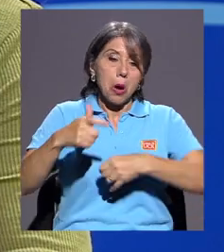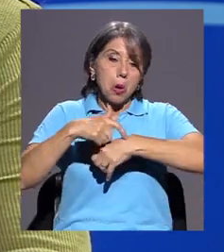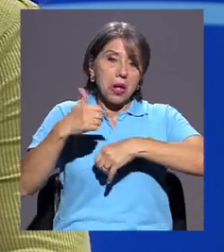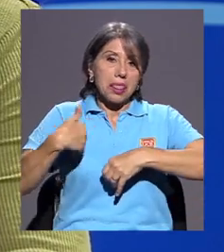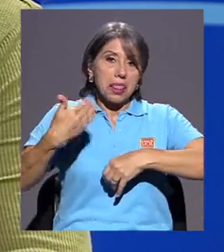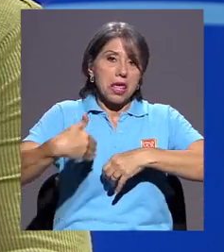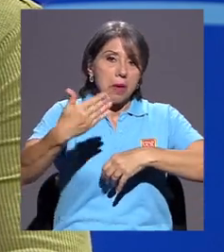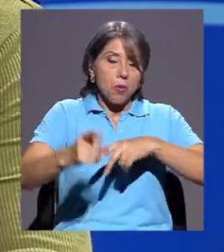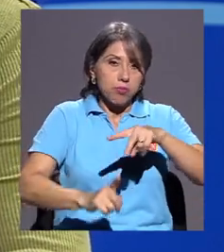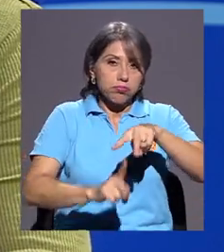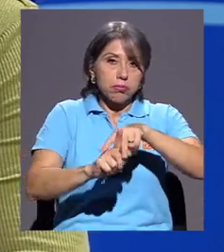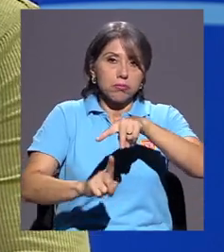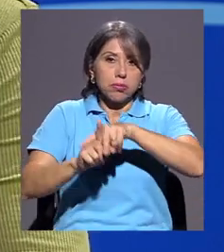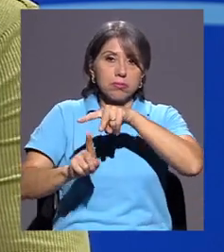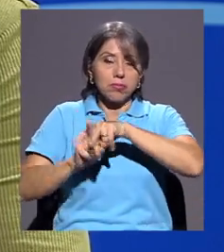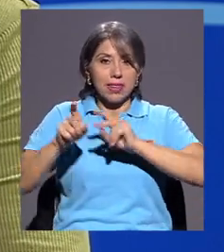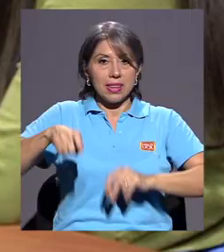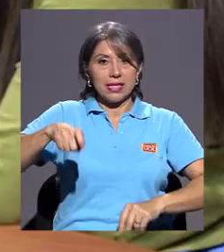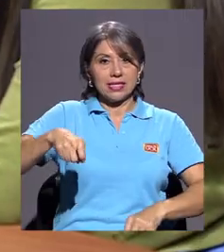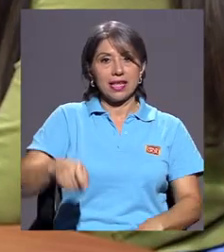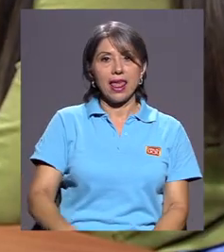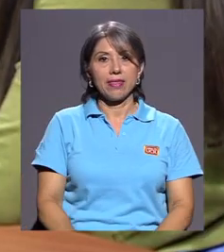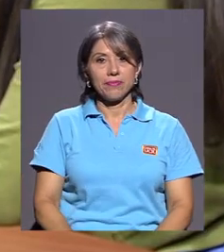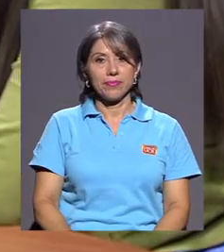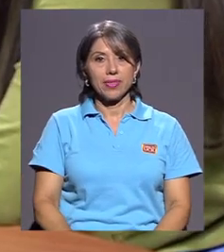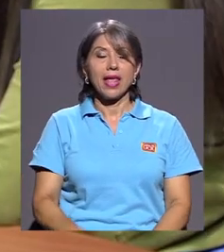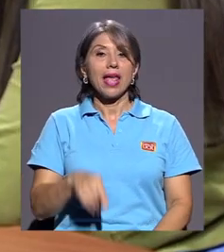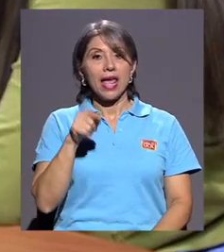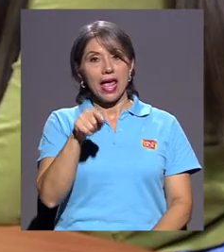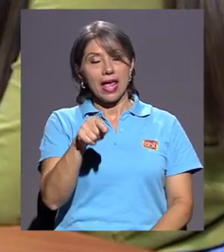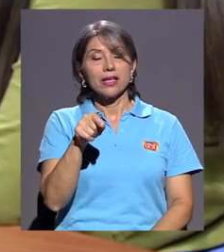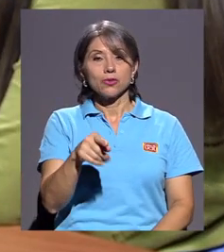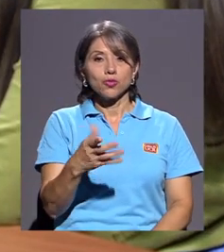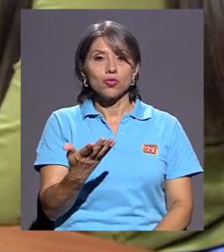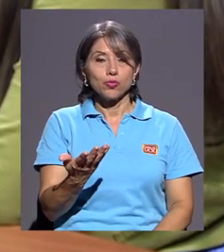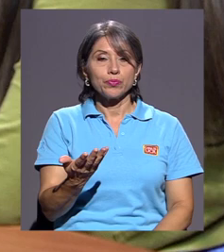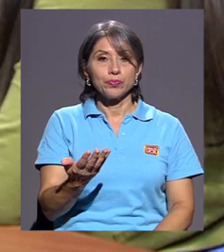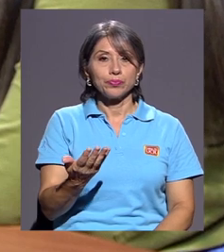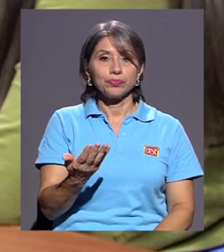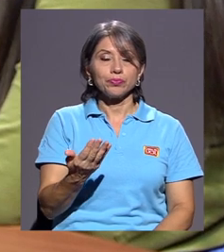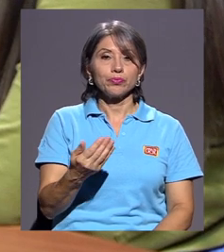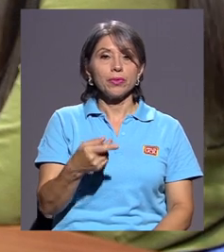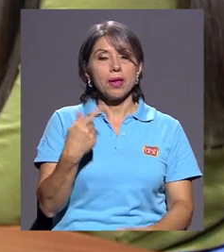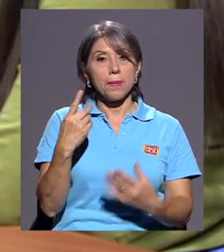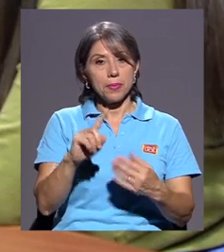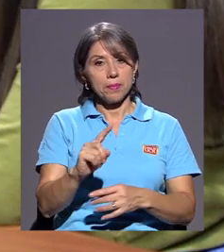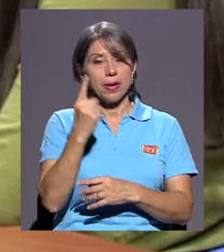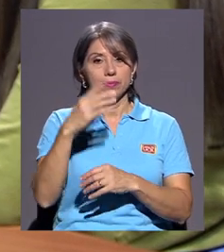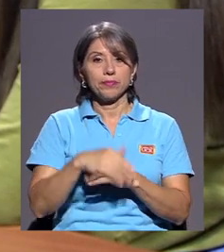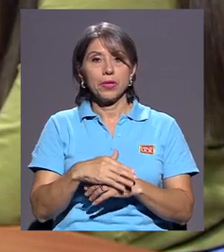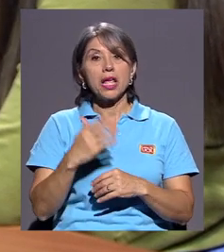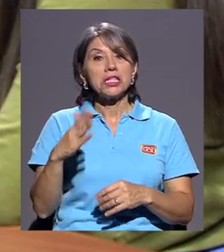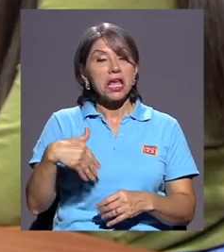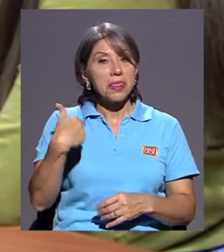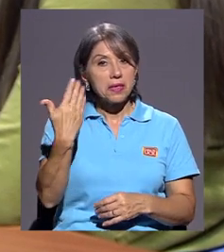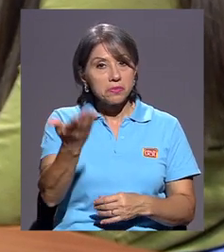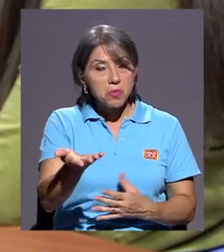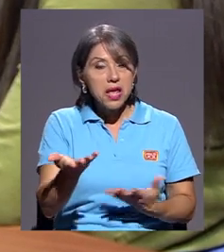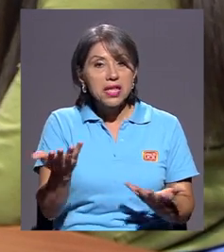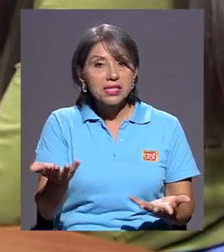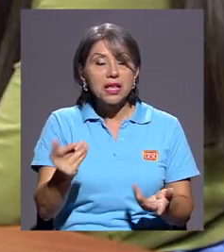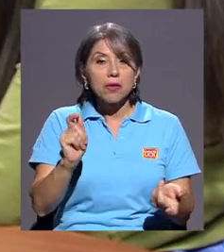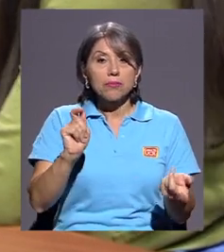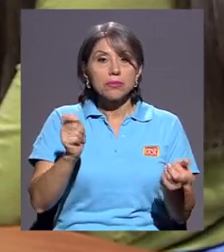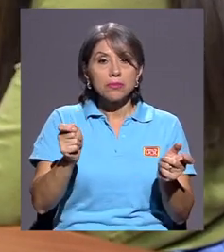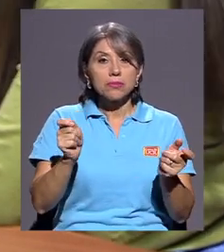el tiempo vayan surgiendo como necesidad. Eso en una primera instancia. Ya después realmente